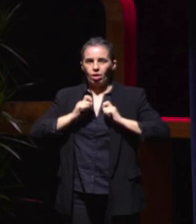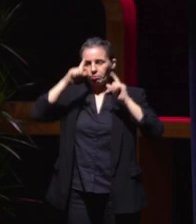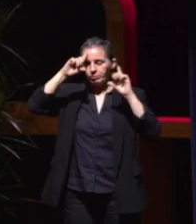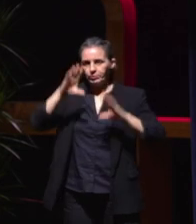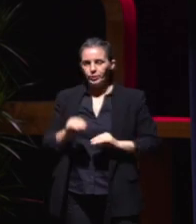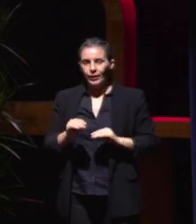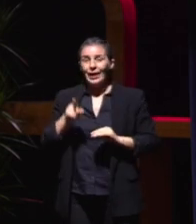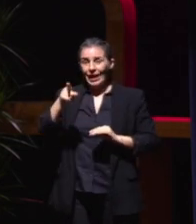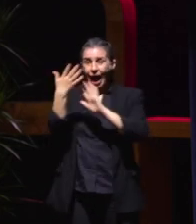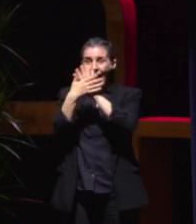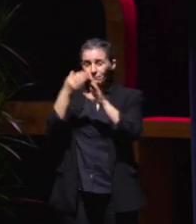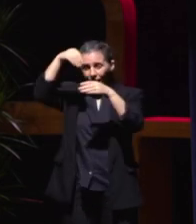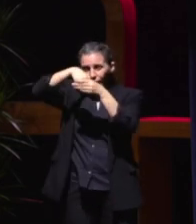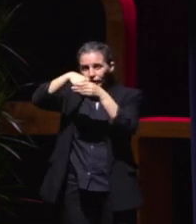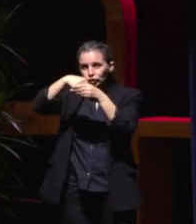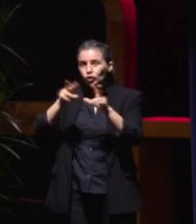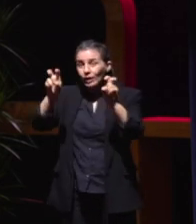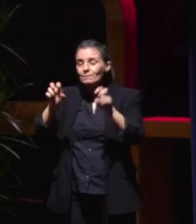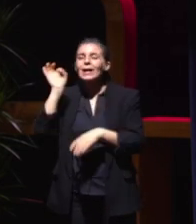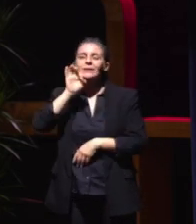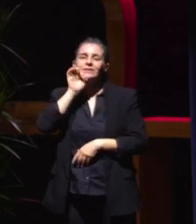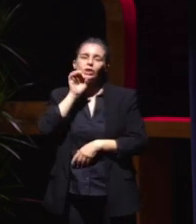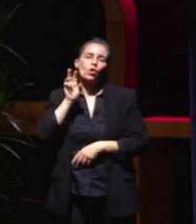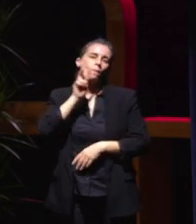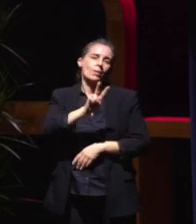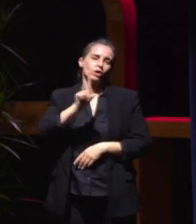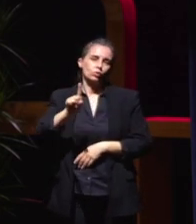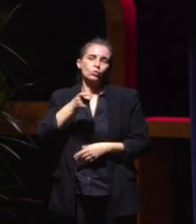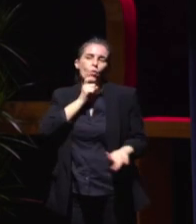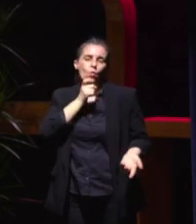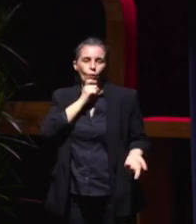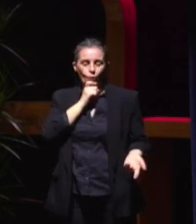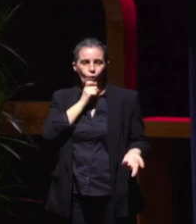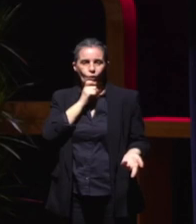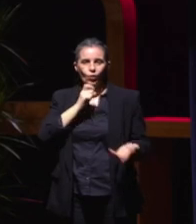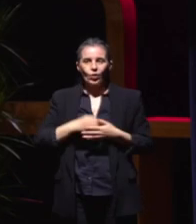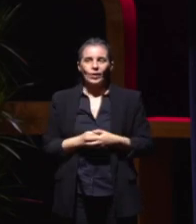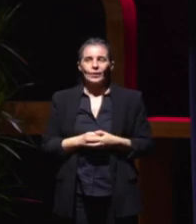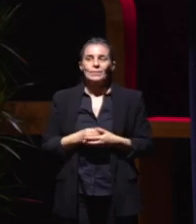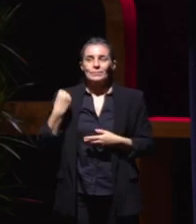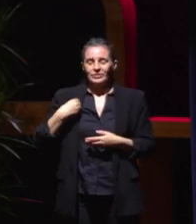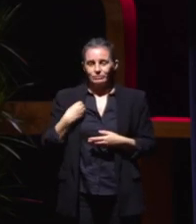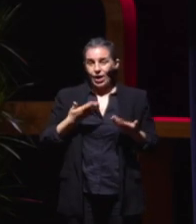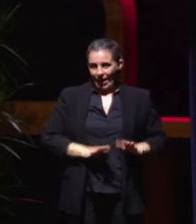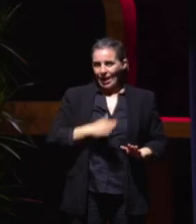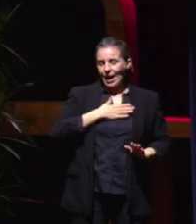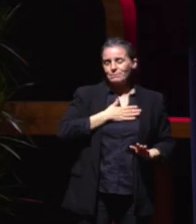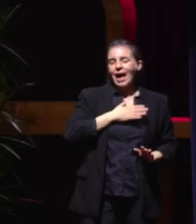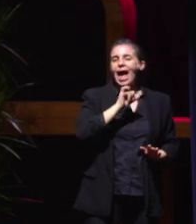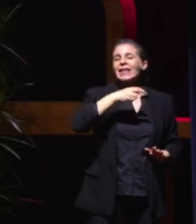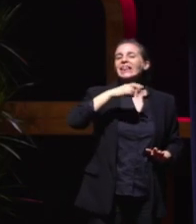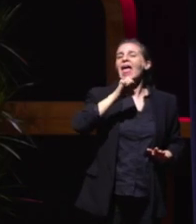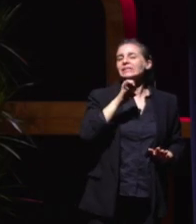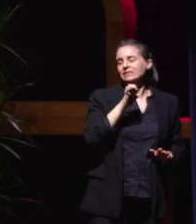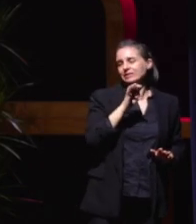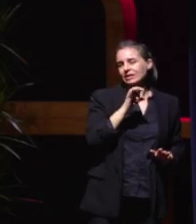somos de cómo es El Siglo 21 entonces pues mira me ha dicho mi hija Inés Joe mamá te han puesto